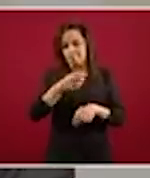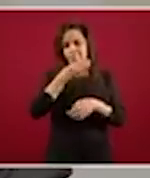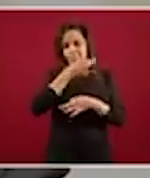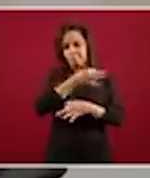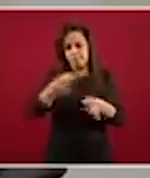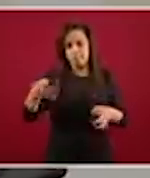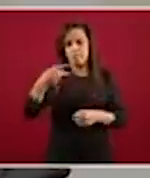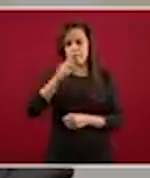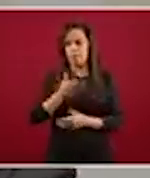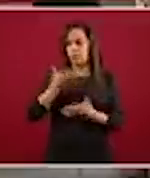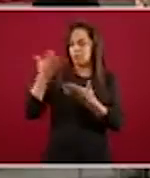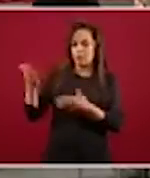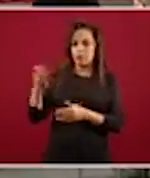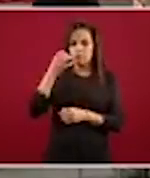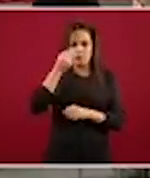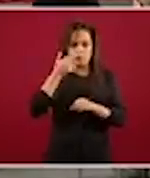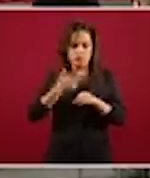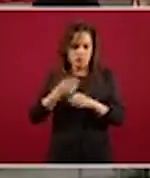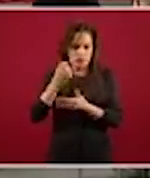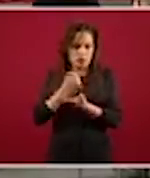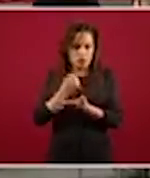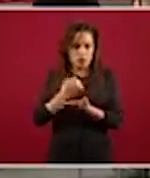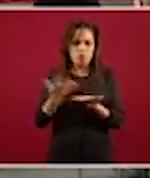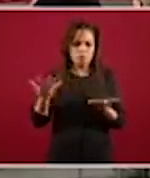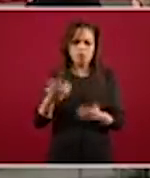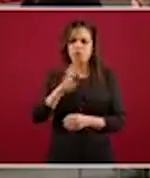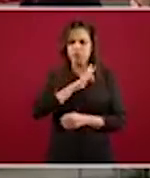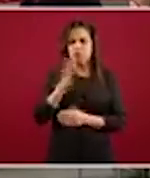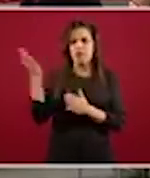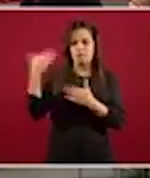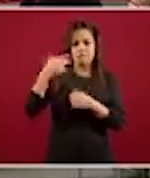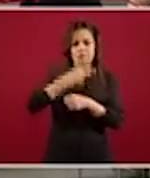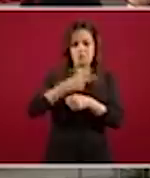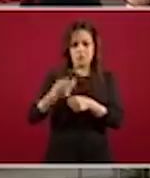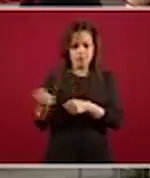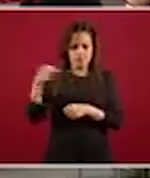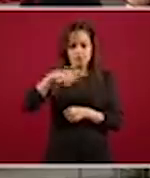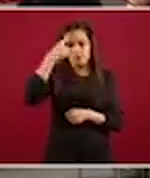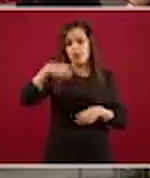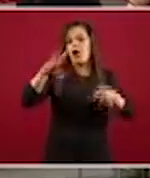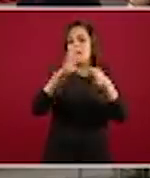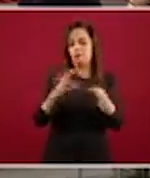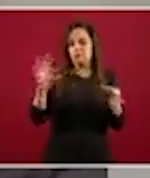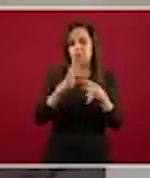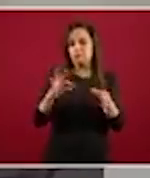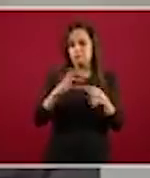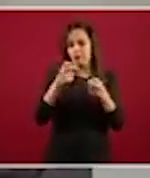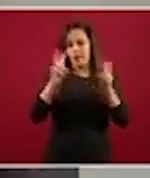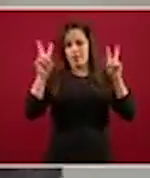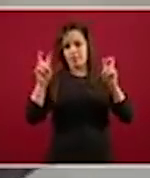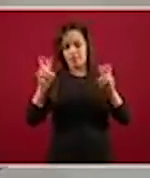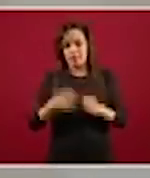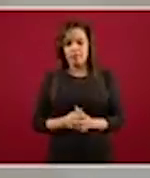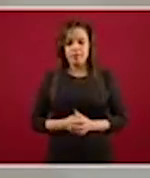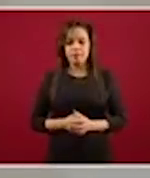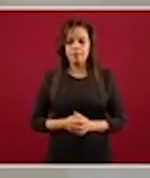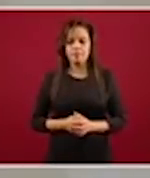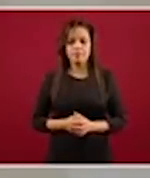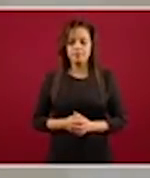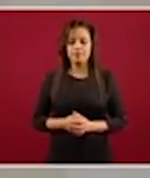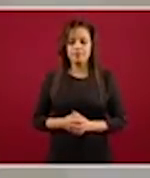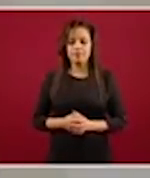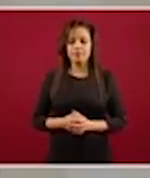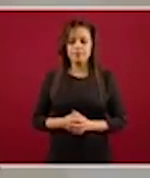si se le invita a una de estas reuniones, podría informárselos a ustedes con el detalle del caso. Pero eso se está trabajando.